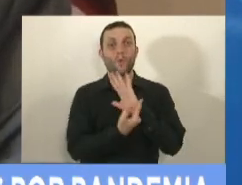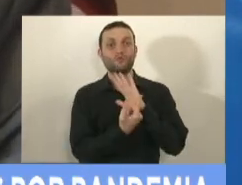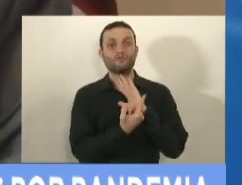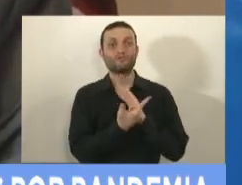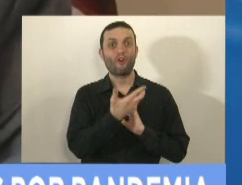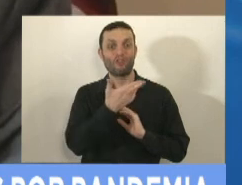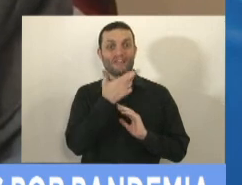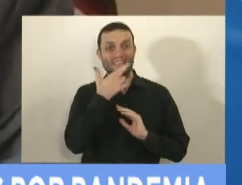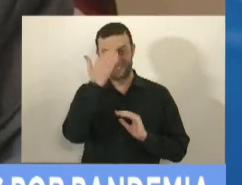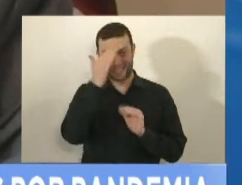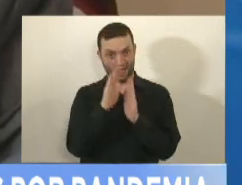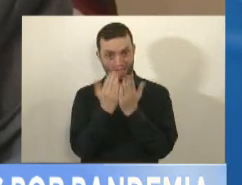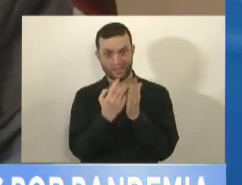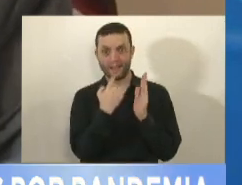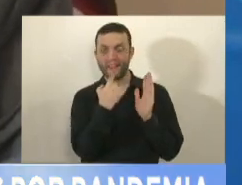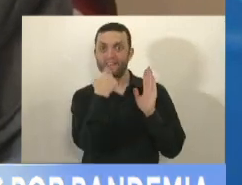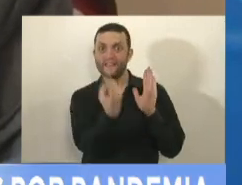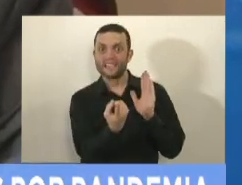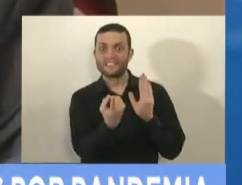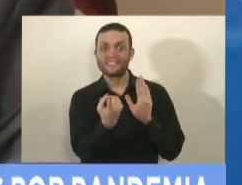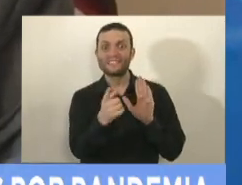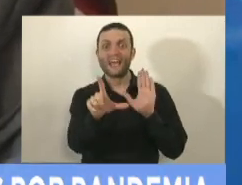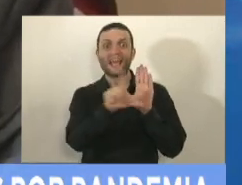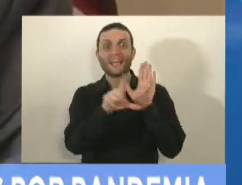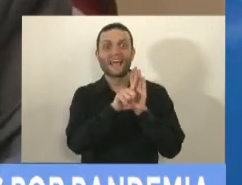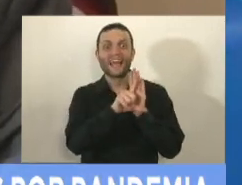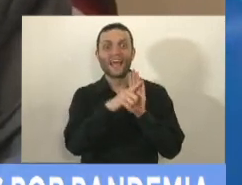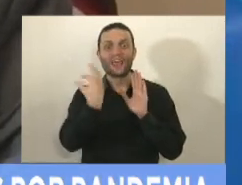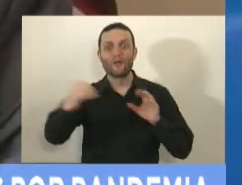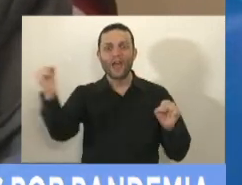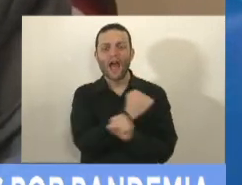expresamente que esta ley debe ser aprobada por mayoría absoluta y total de los miembros de este cuerpo.